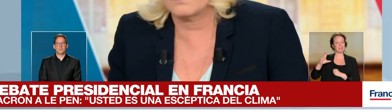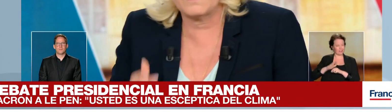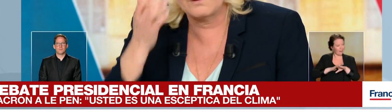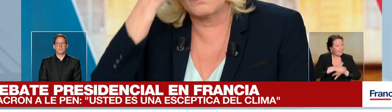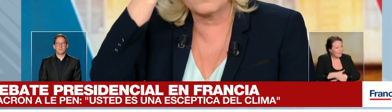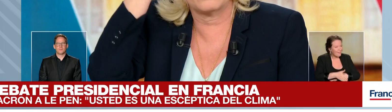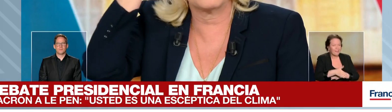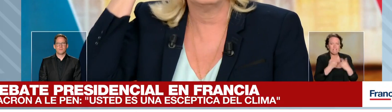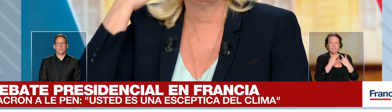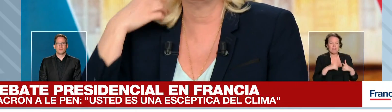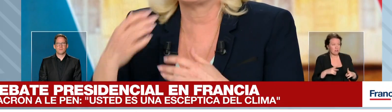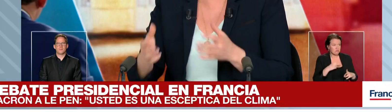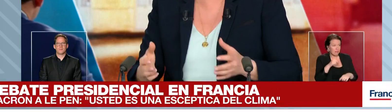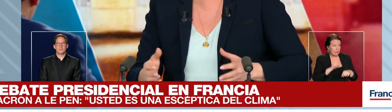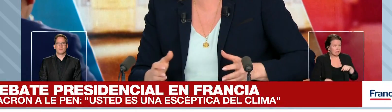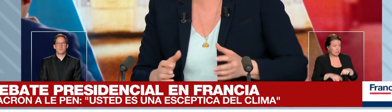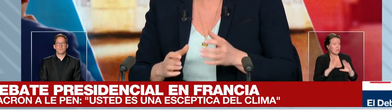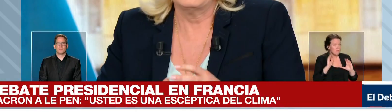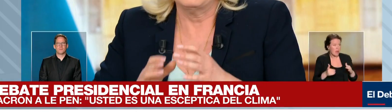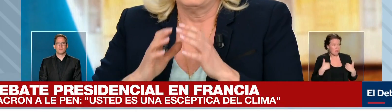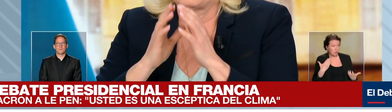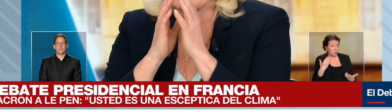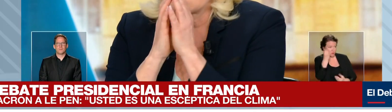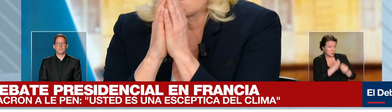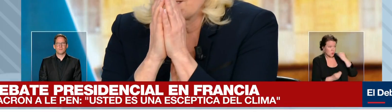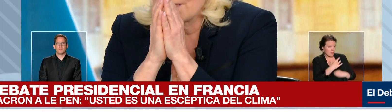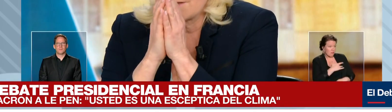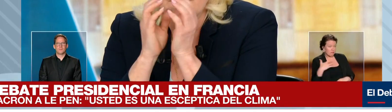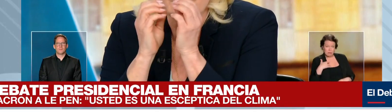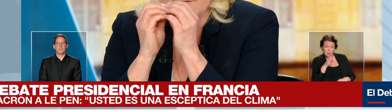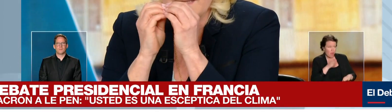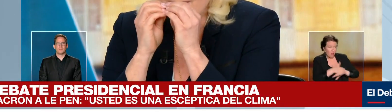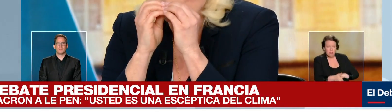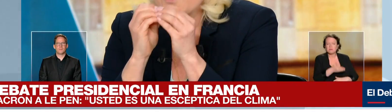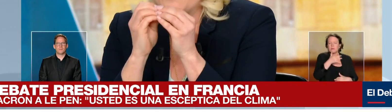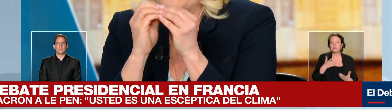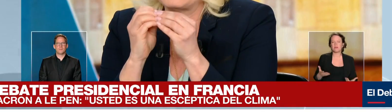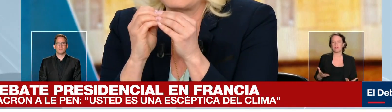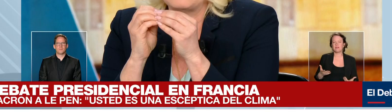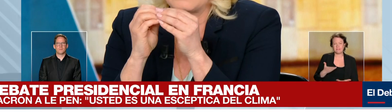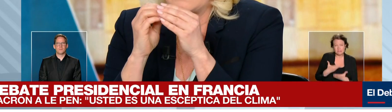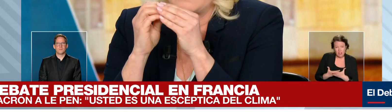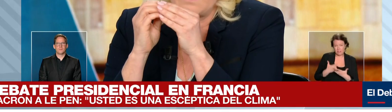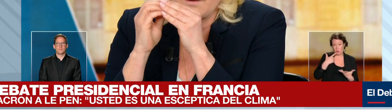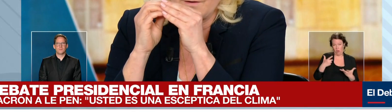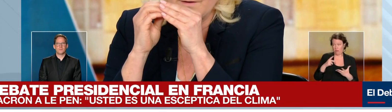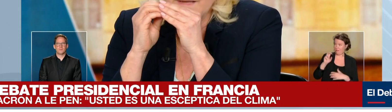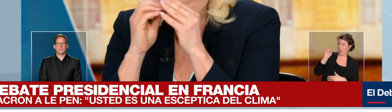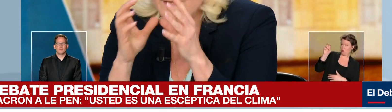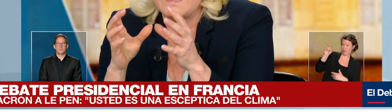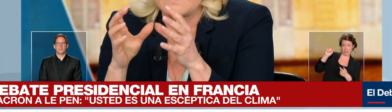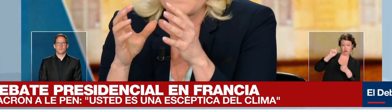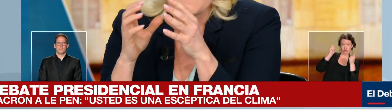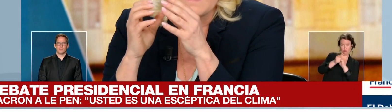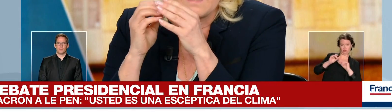con ese, que esos carros no pueden ir a las grandes ciudades, aunque necesiten ir al hospital, por ejemplo. Toda esta ecología